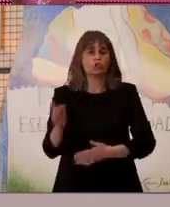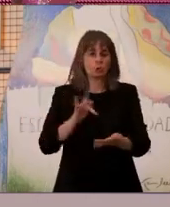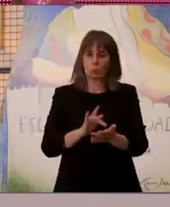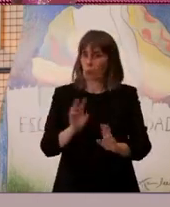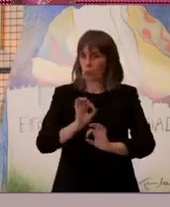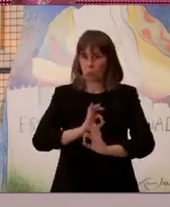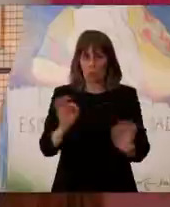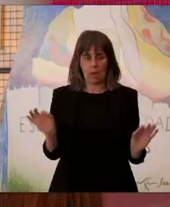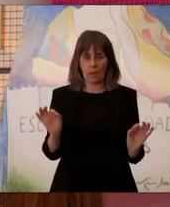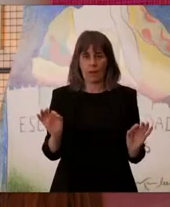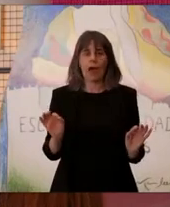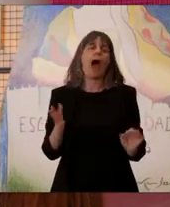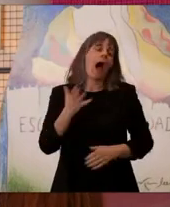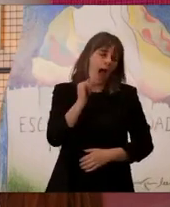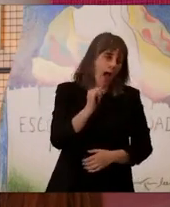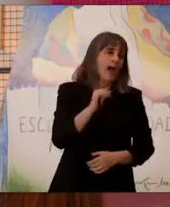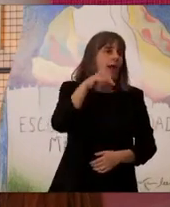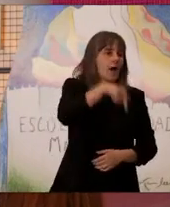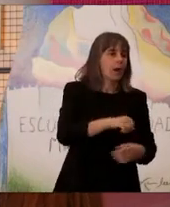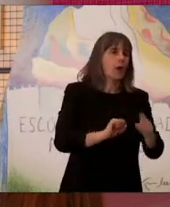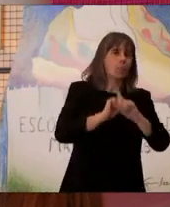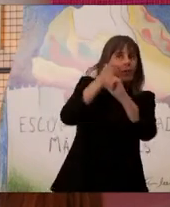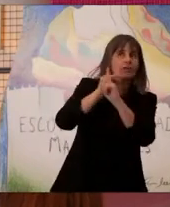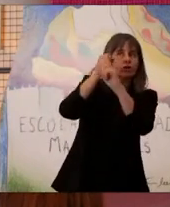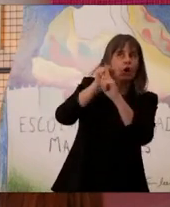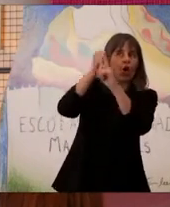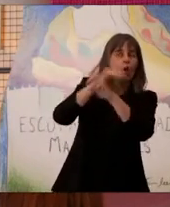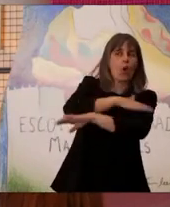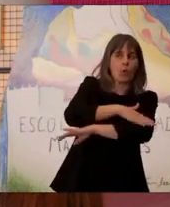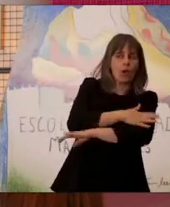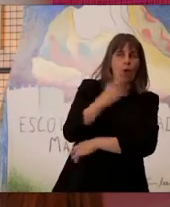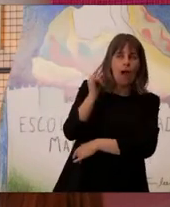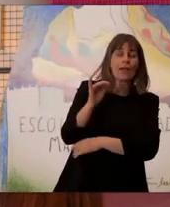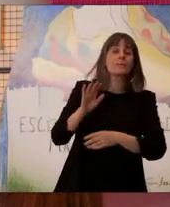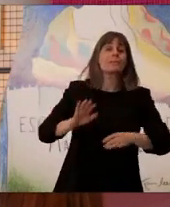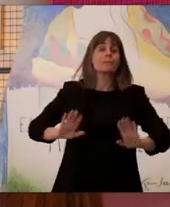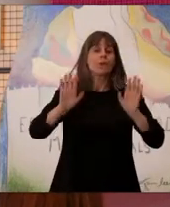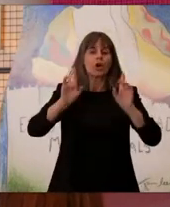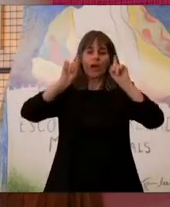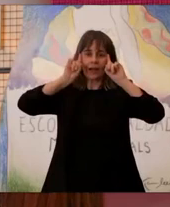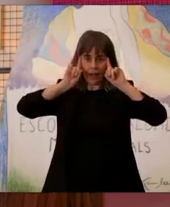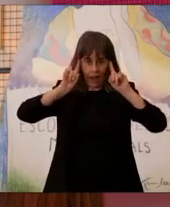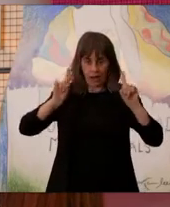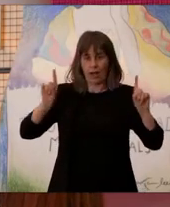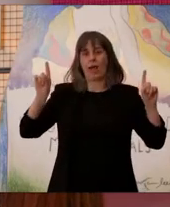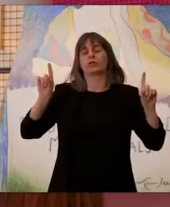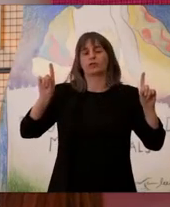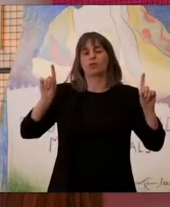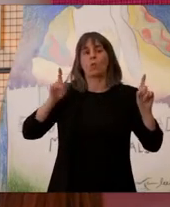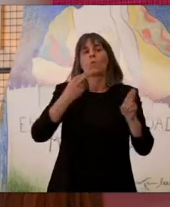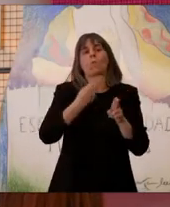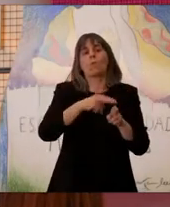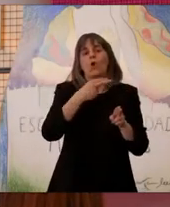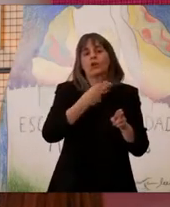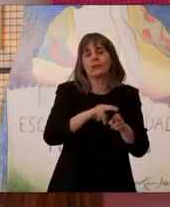Claro que hay las presiones de abajo y las de arriba pero en el caso de unas políticas